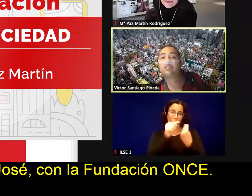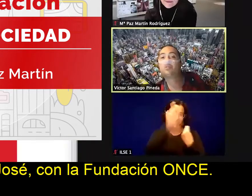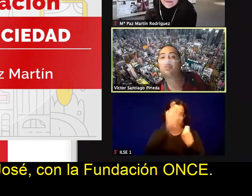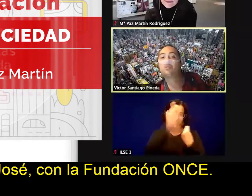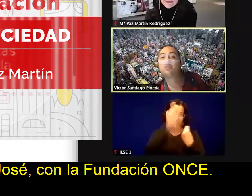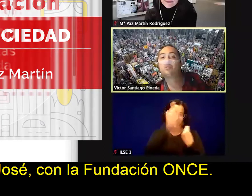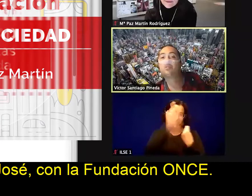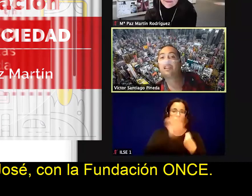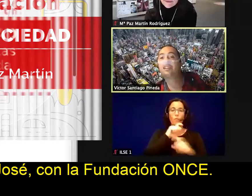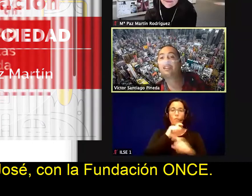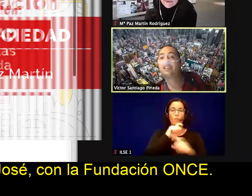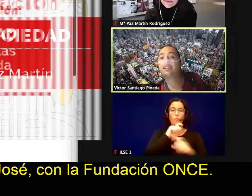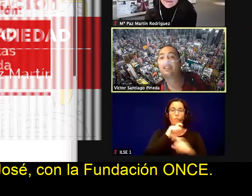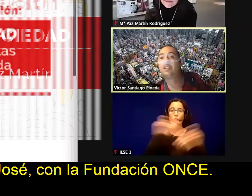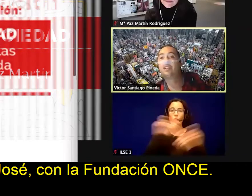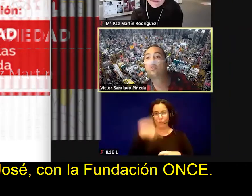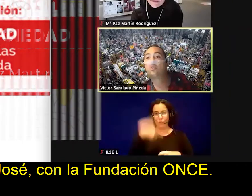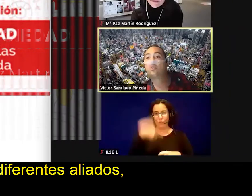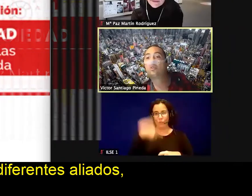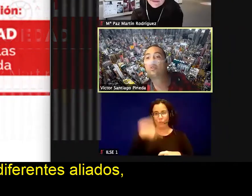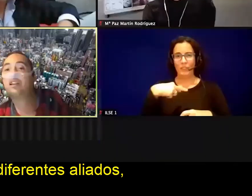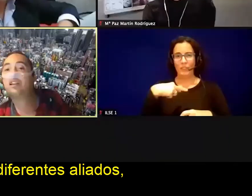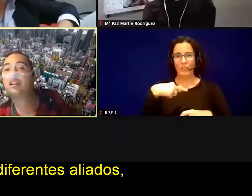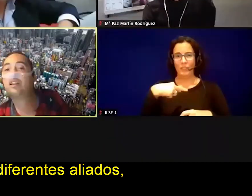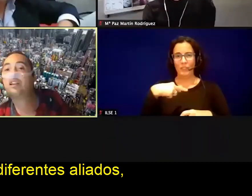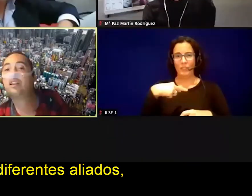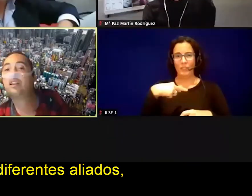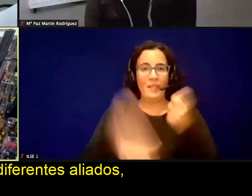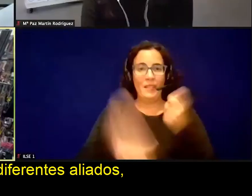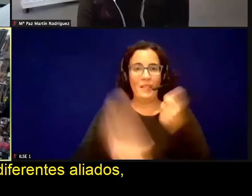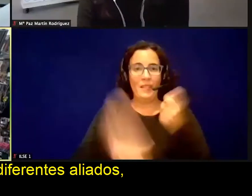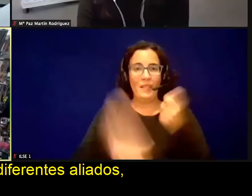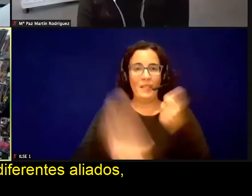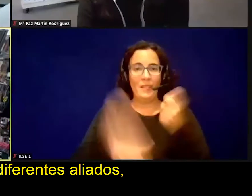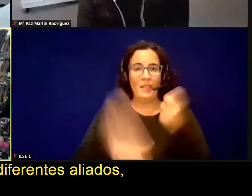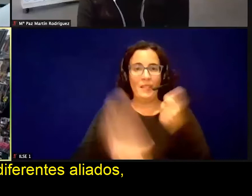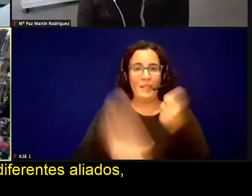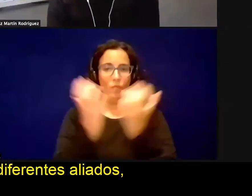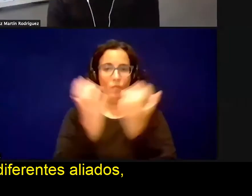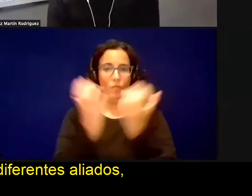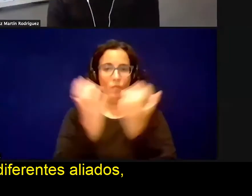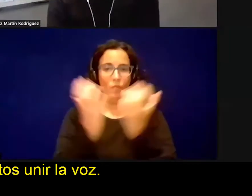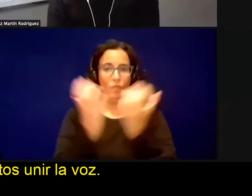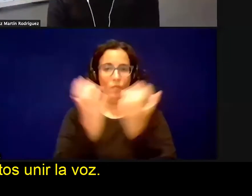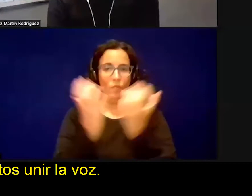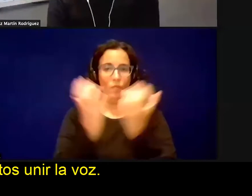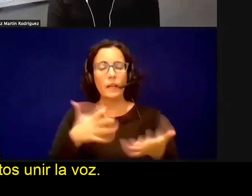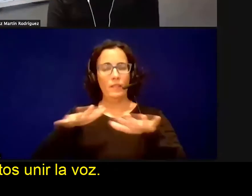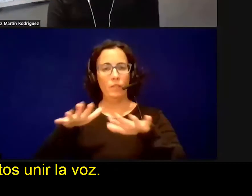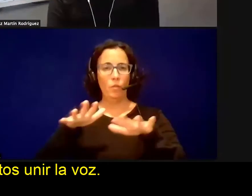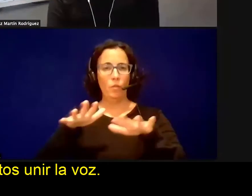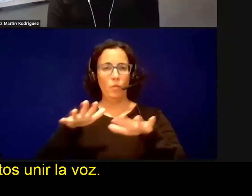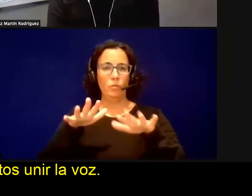esta campaña global, estamos movilizando diferentes aliados que podemos